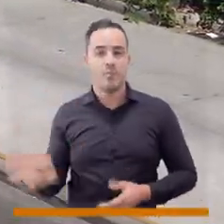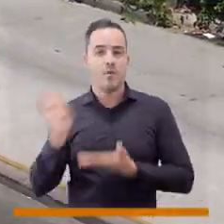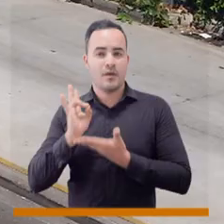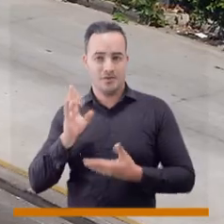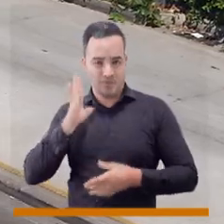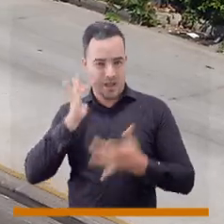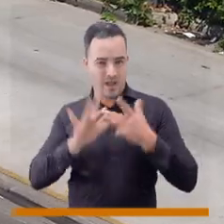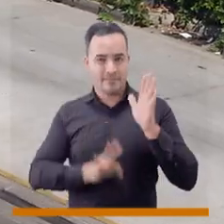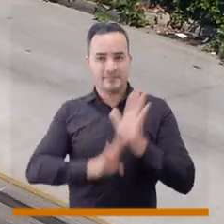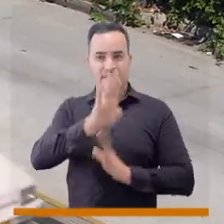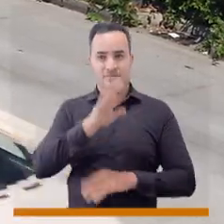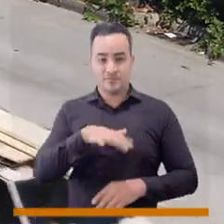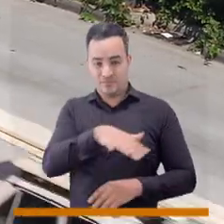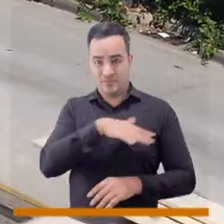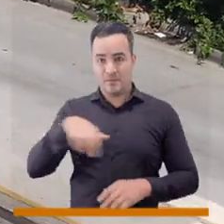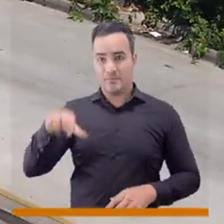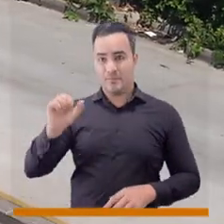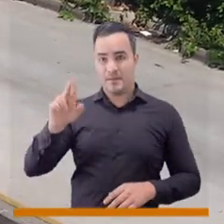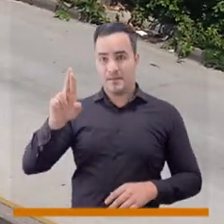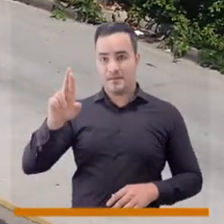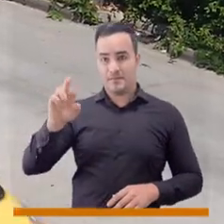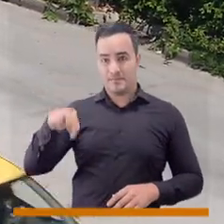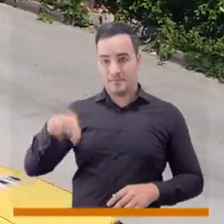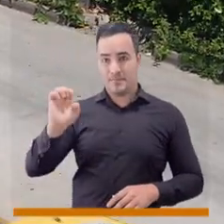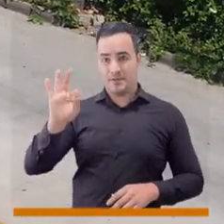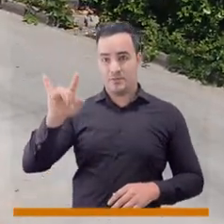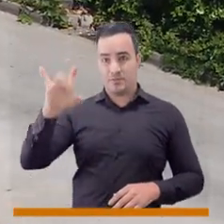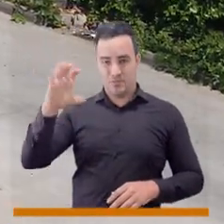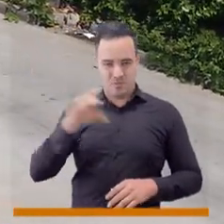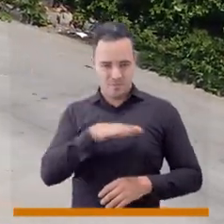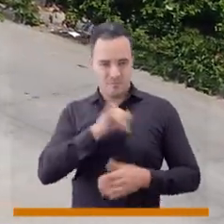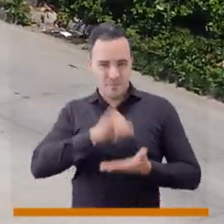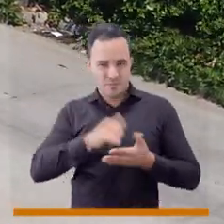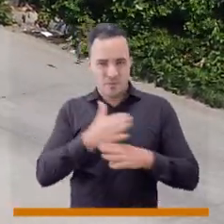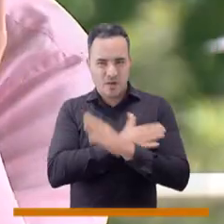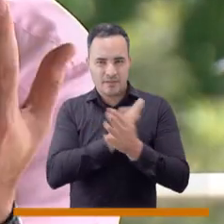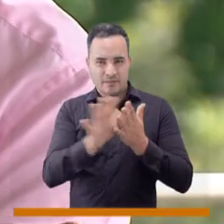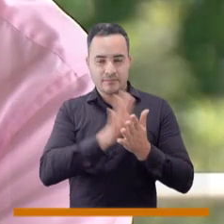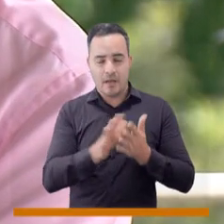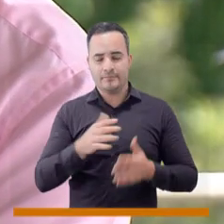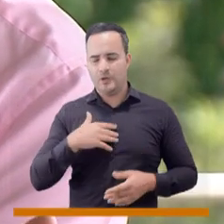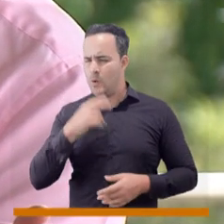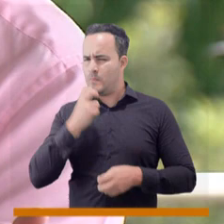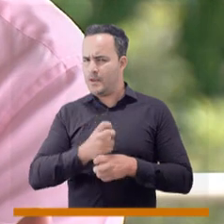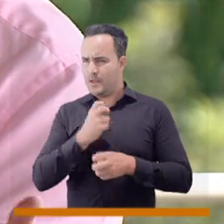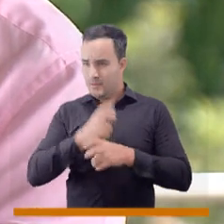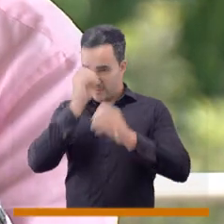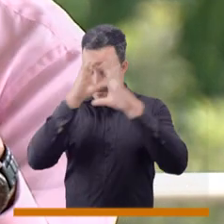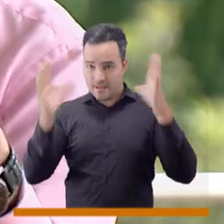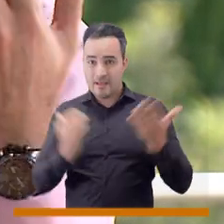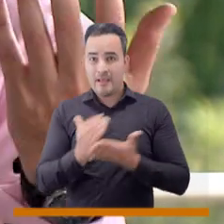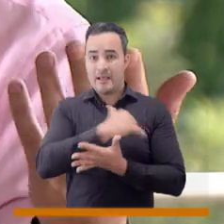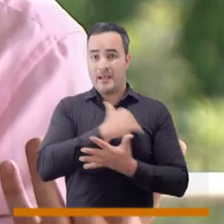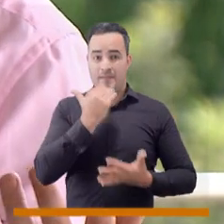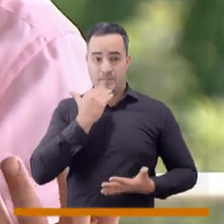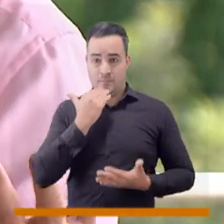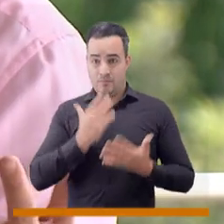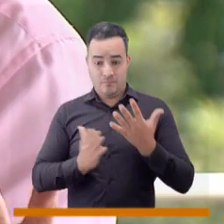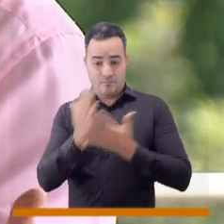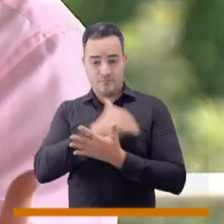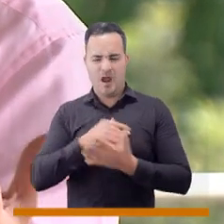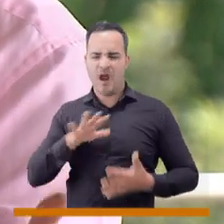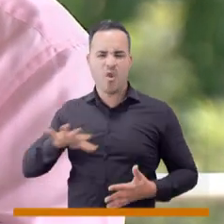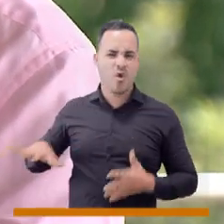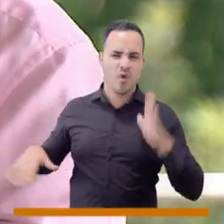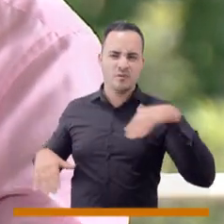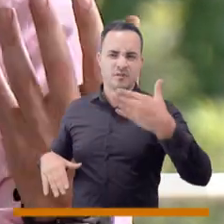de desarrollo la zona del Perpetuo Socorro hace muy difícil que las personas que tienen las bodegas, que es esencialmente lo que hay